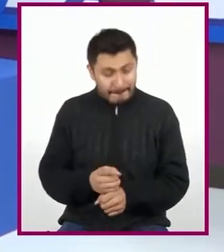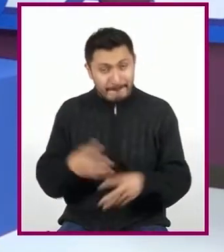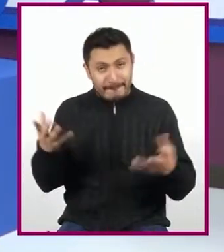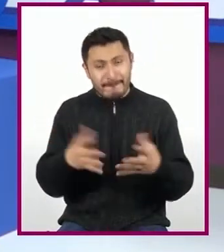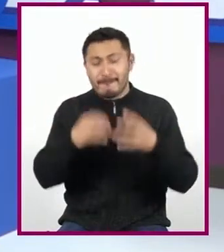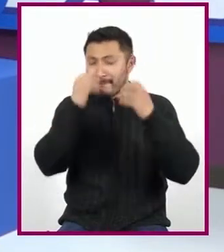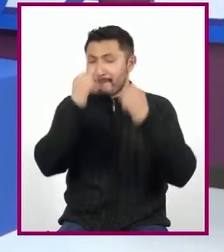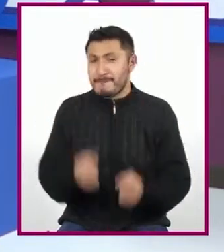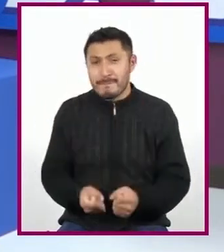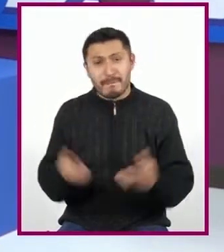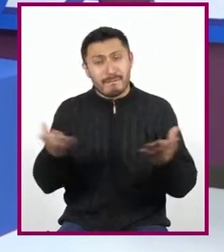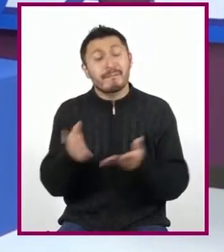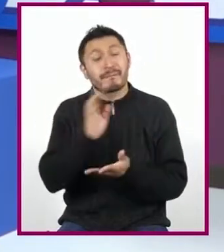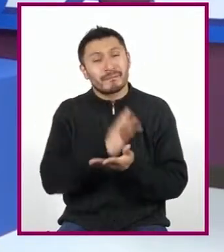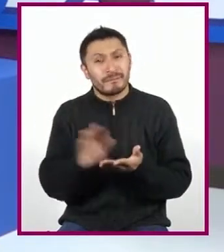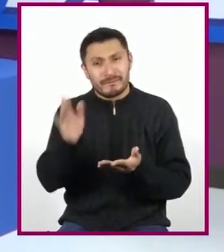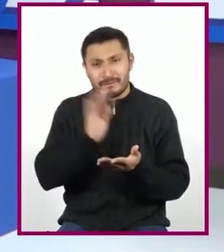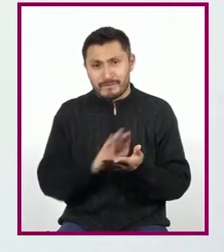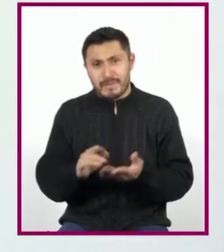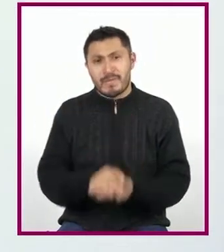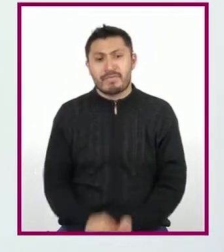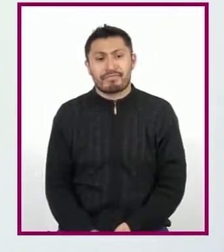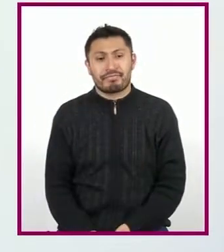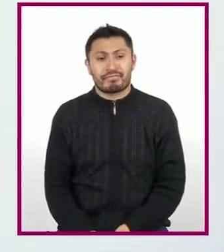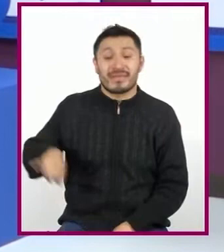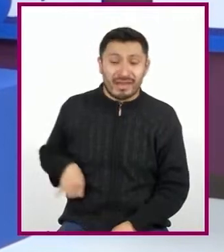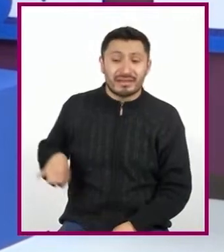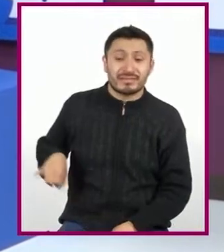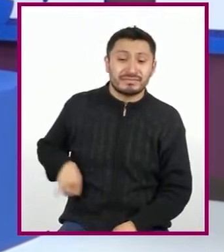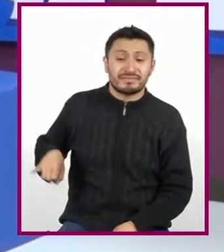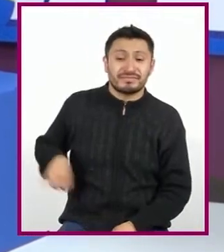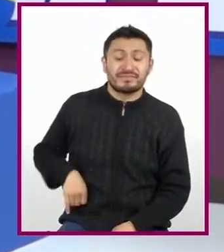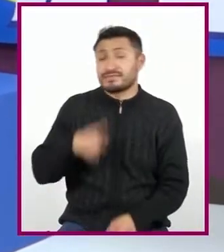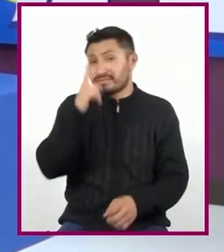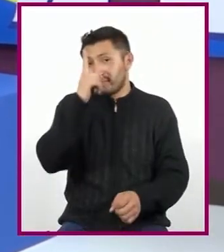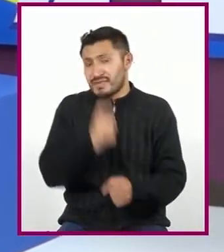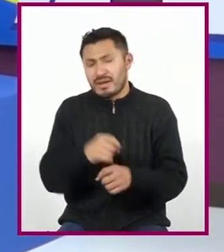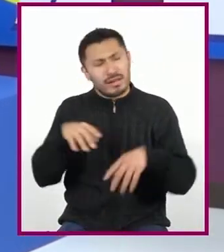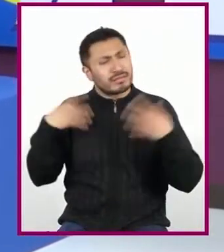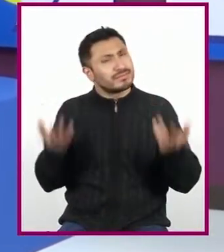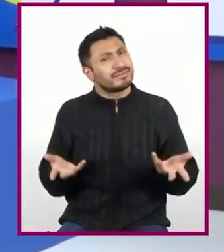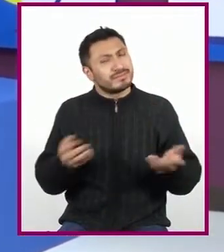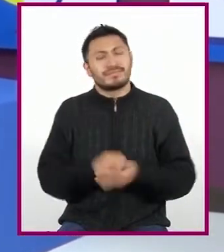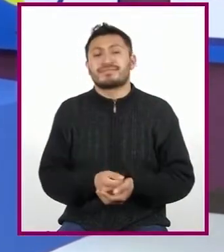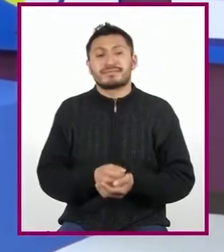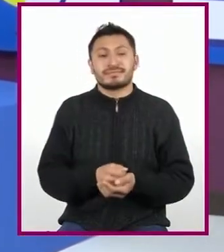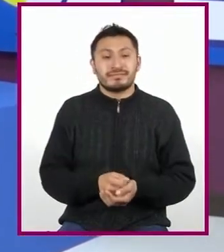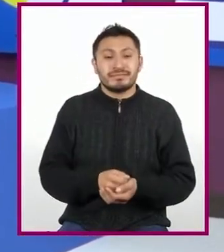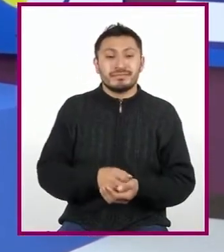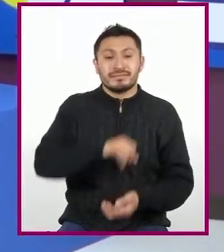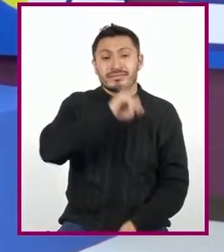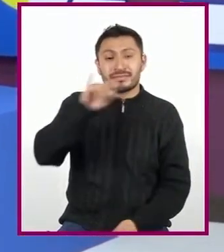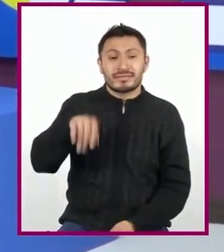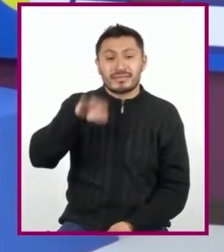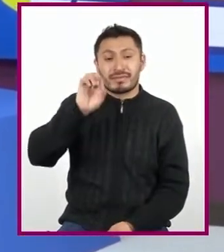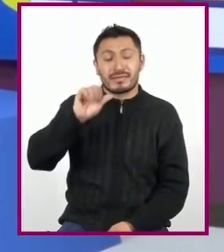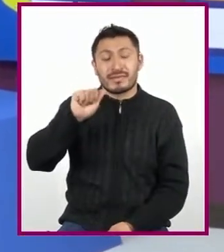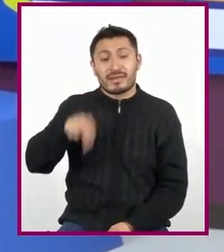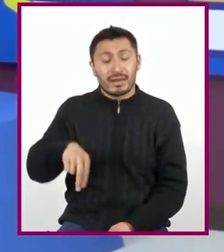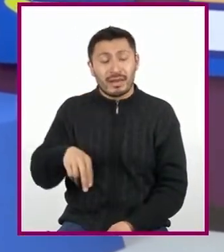segura es la lectura. Los buenos libros son siempre excelentes compañeros de viaje, de aventuras,